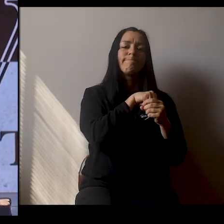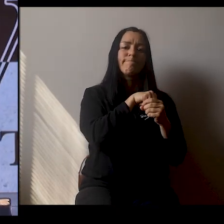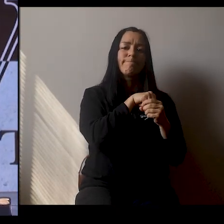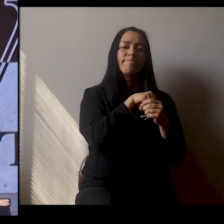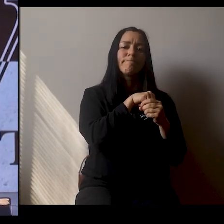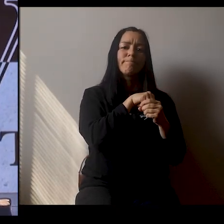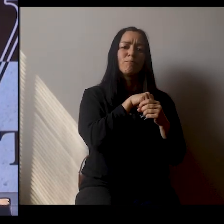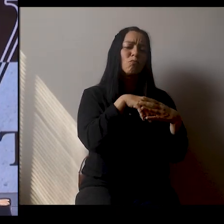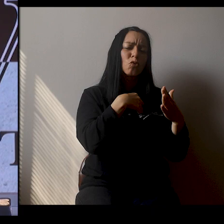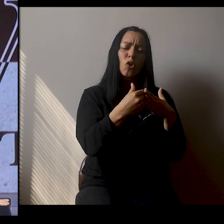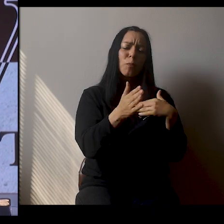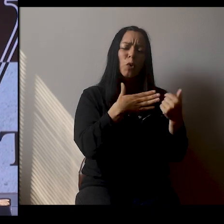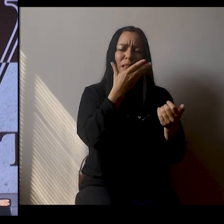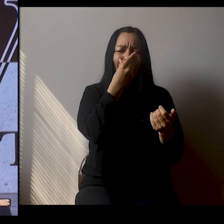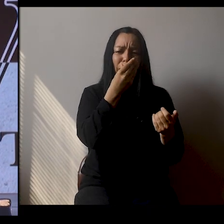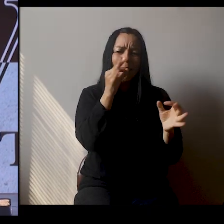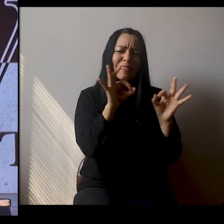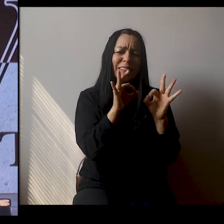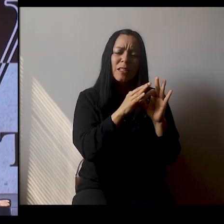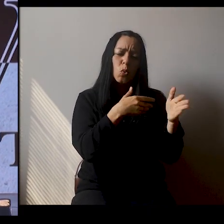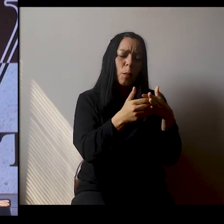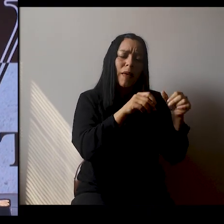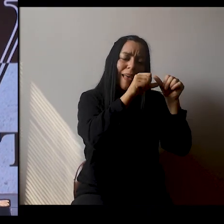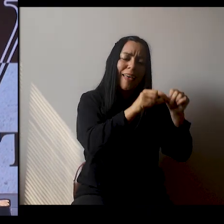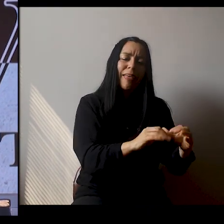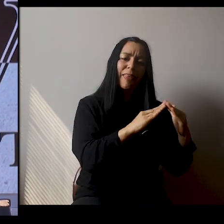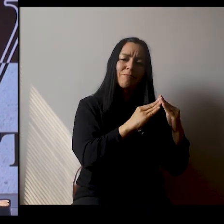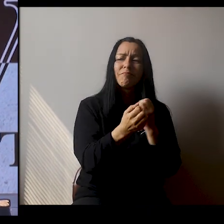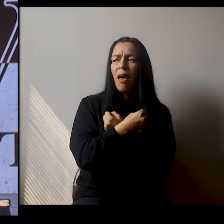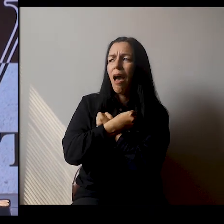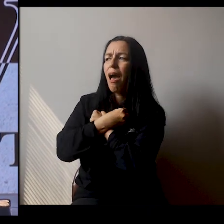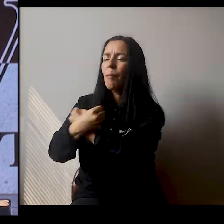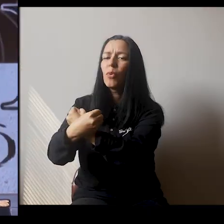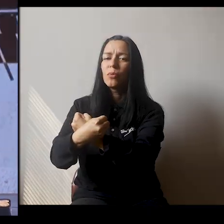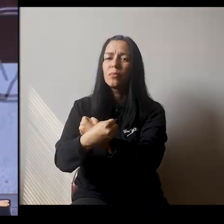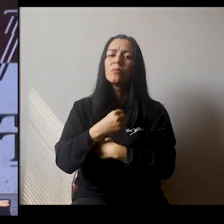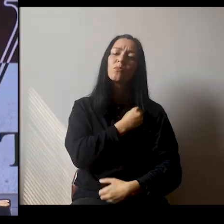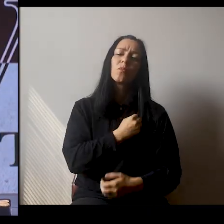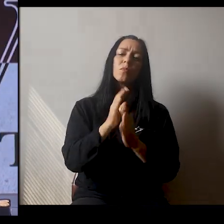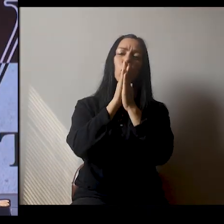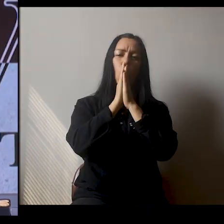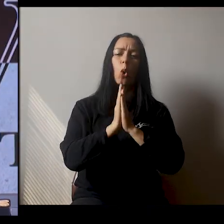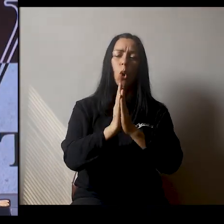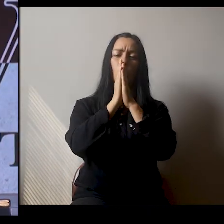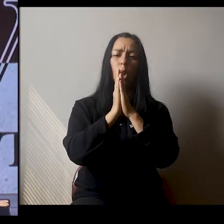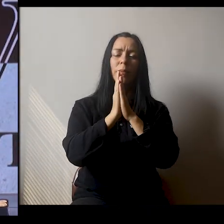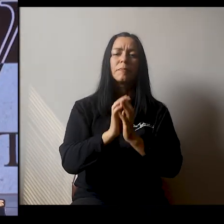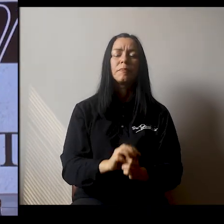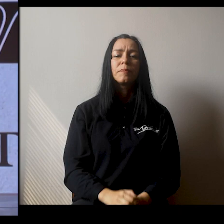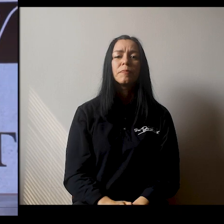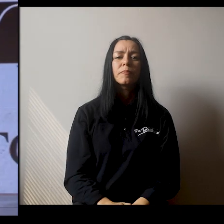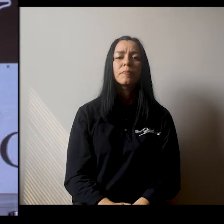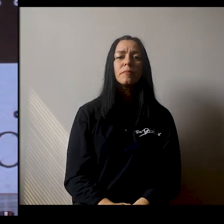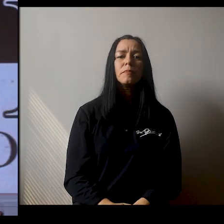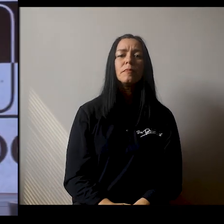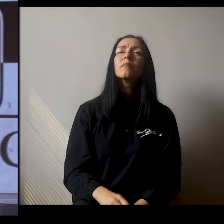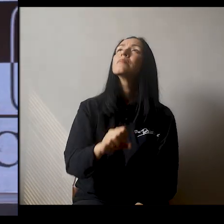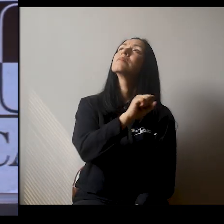tenemos que quedarnos en casa, aunque no sea este virus, simplemente por amor a los demás. Quiero que nos pongamos en